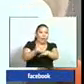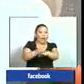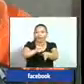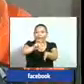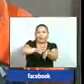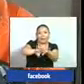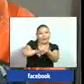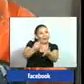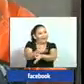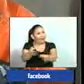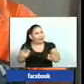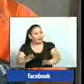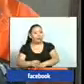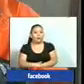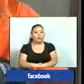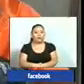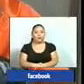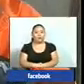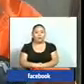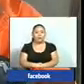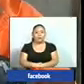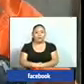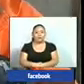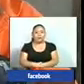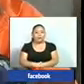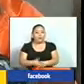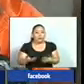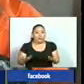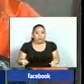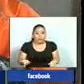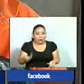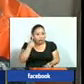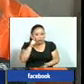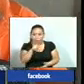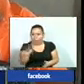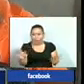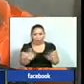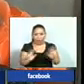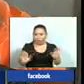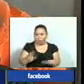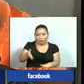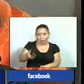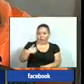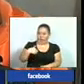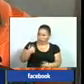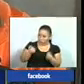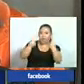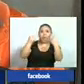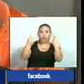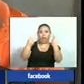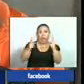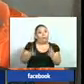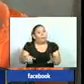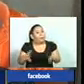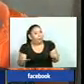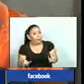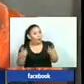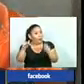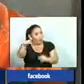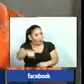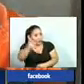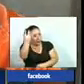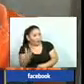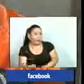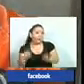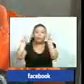gratuito. No hay, o sea, solo pues, no hay nada, pues me extrañaba de que, porque supuestamente este